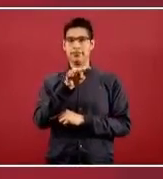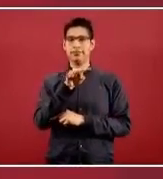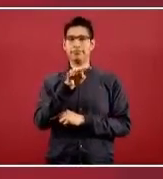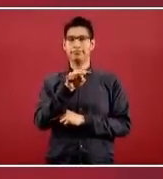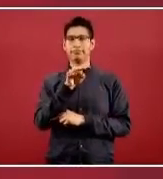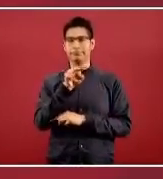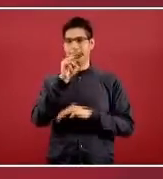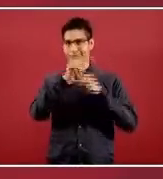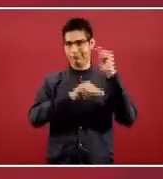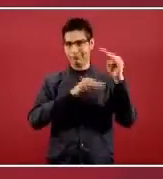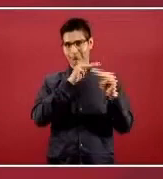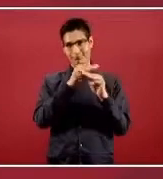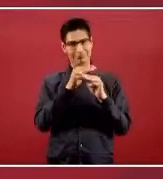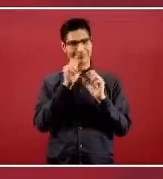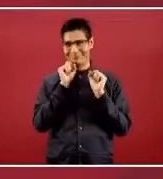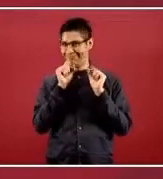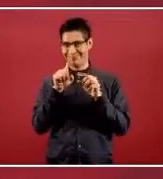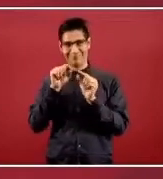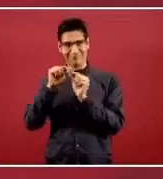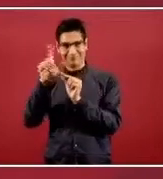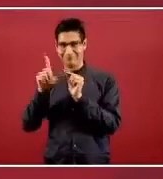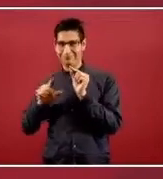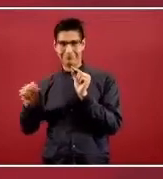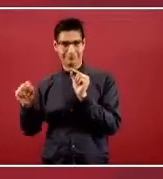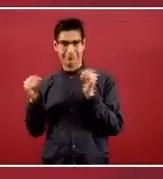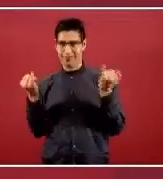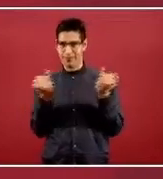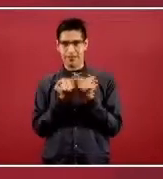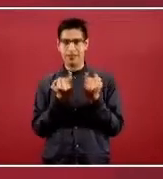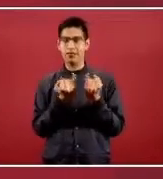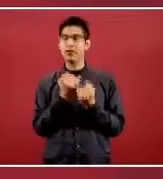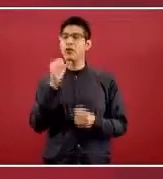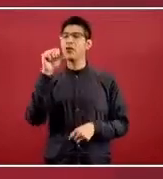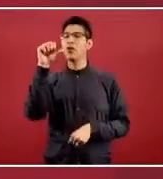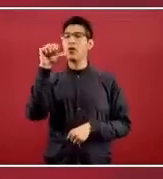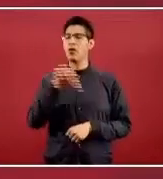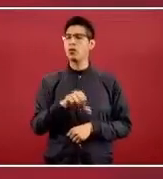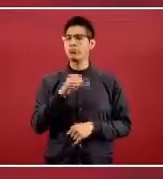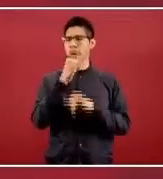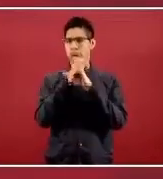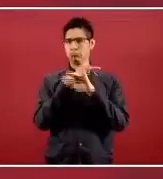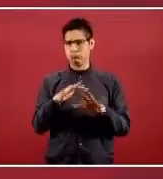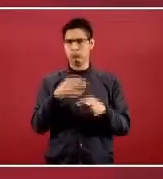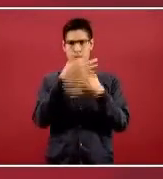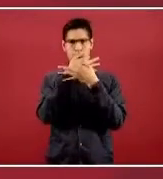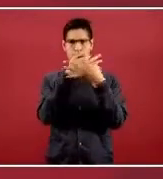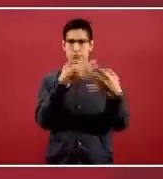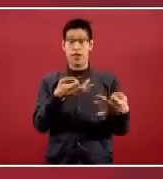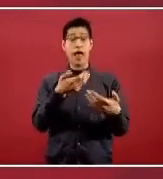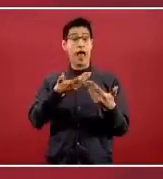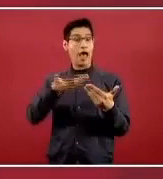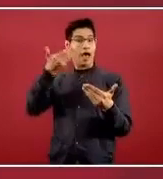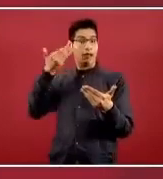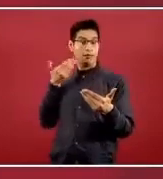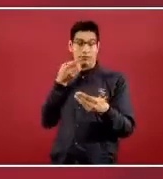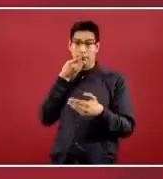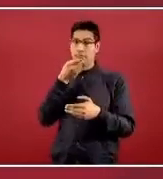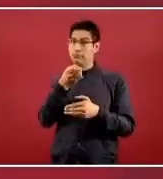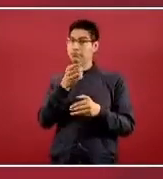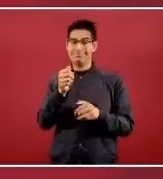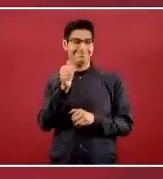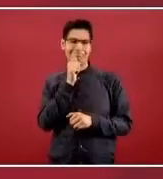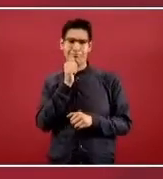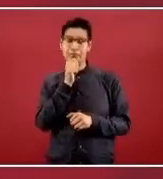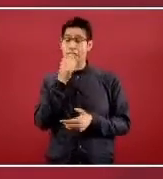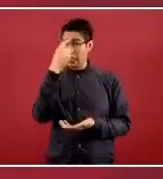en el mundo y en México. Hoy vamos a compartir otra información de la que no habíamos hablado antes y también consideramos que